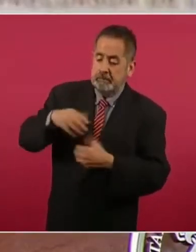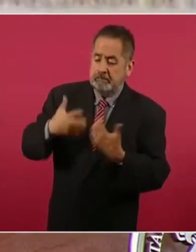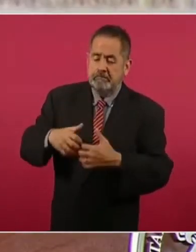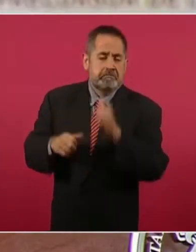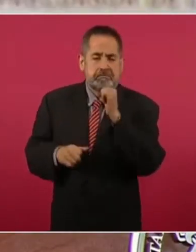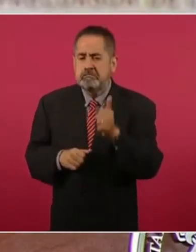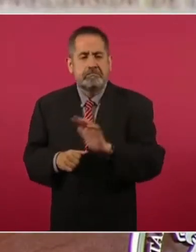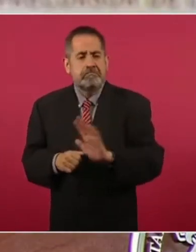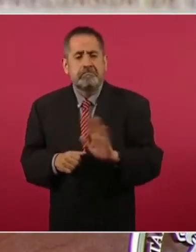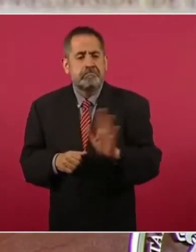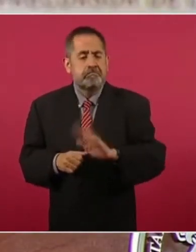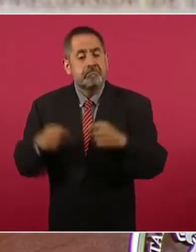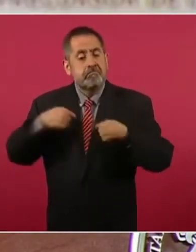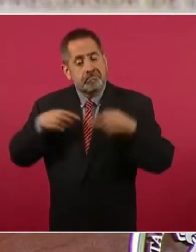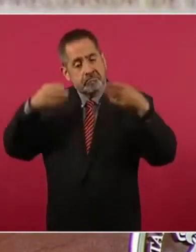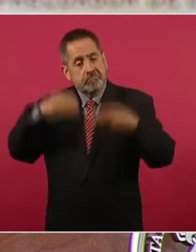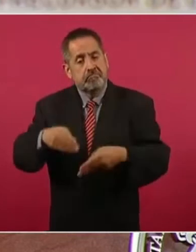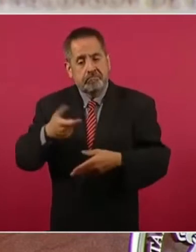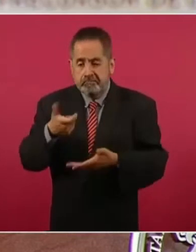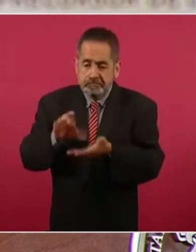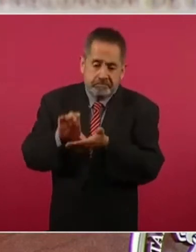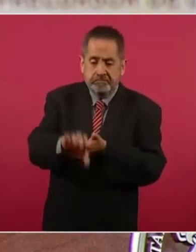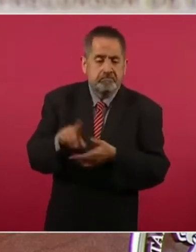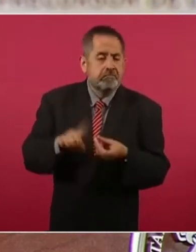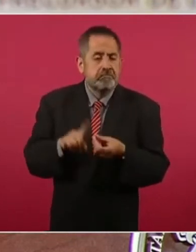Nosotros estamos invirtiendo